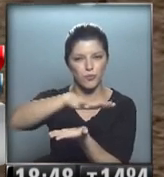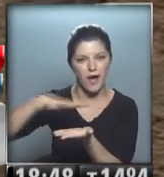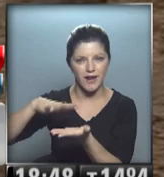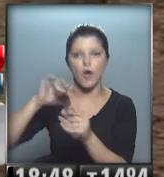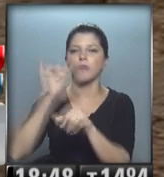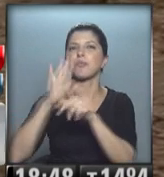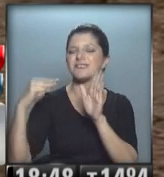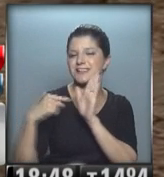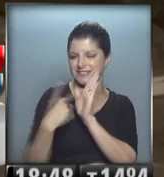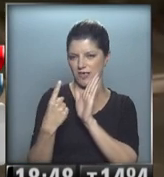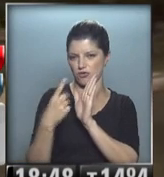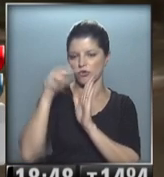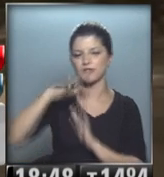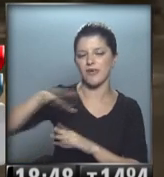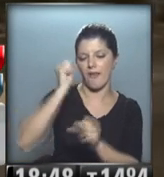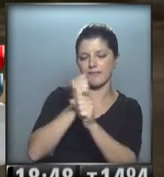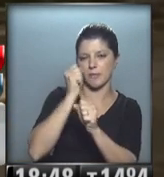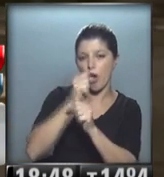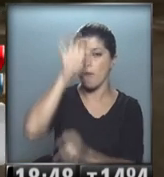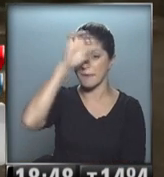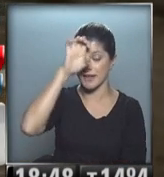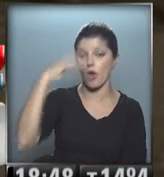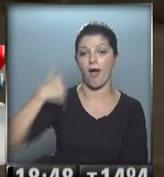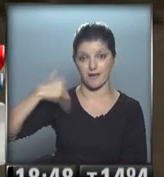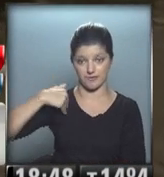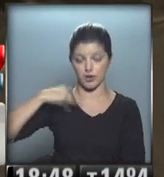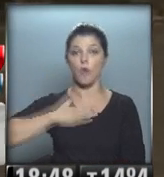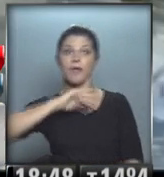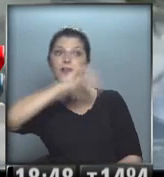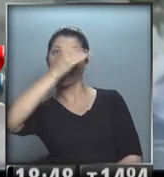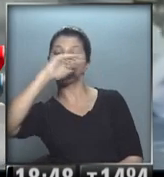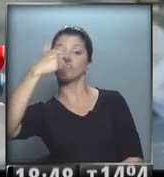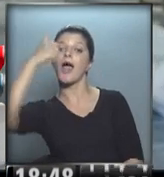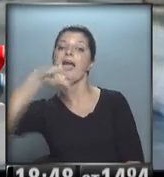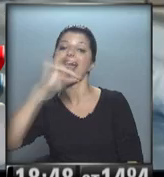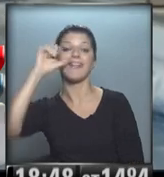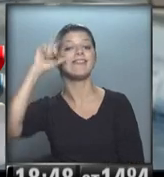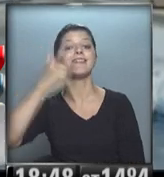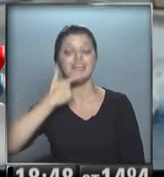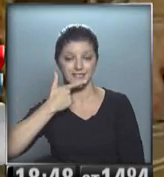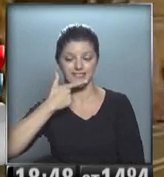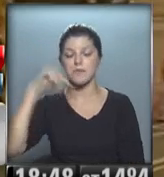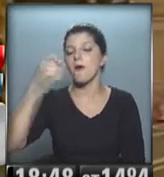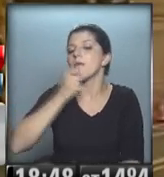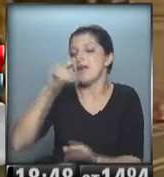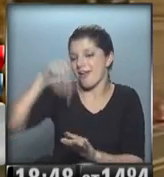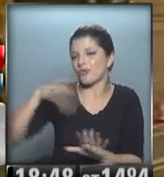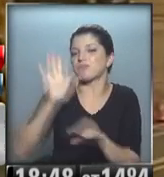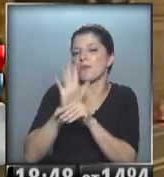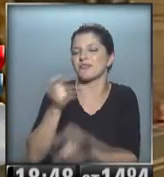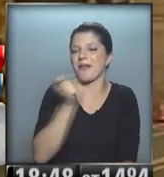lo que es la minería en la Argentina, de lo que es nuestra cordillera de los Andes, y me parece que este es un ejemplo de